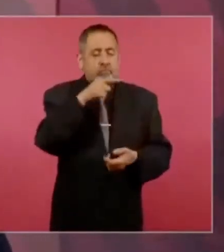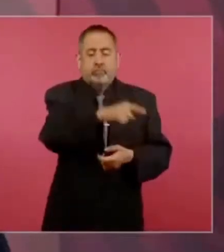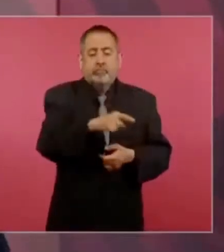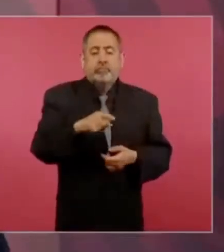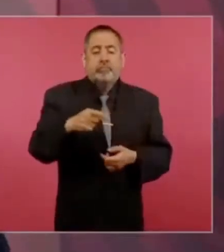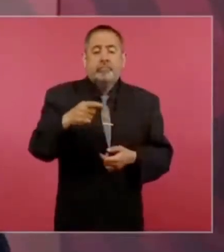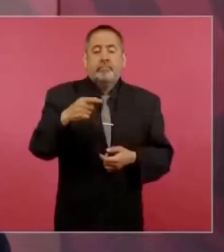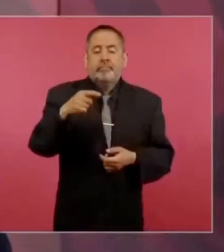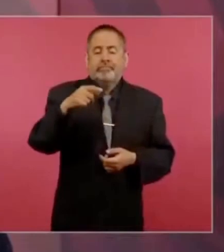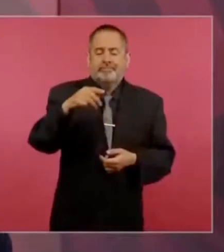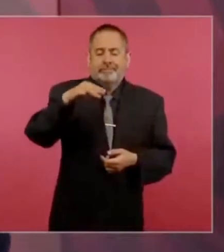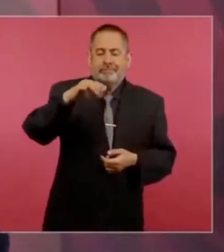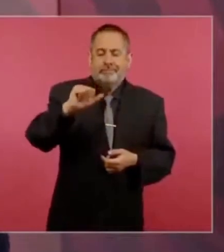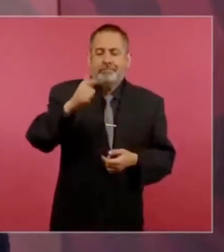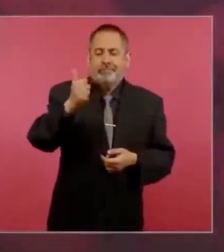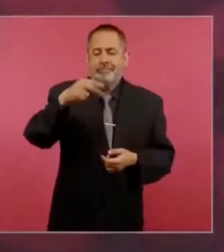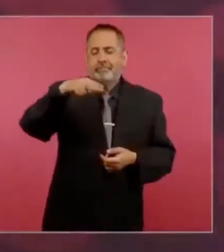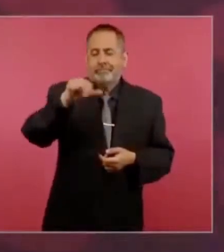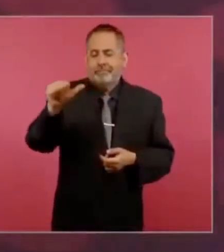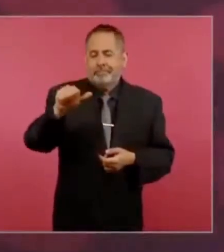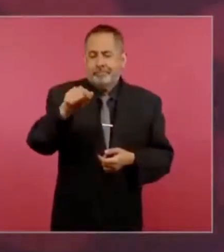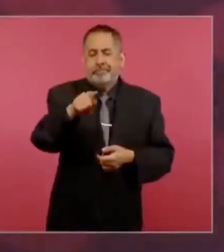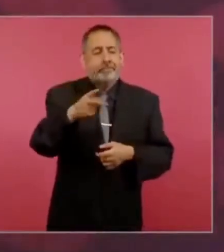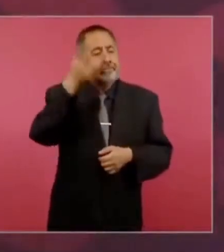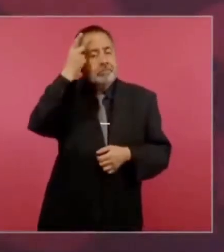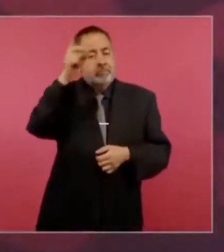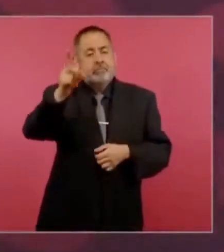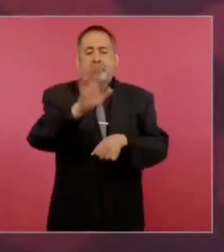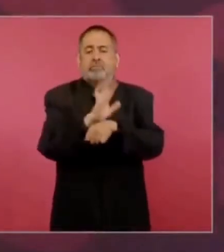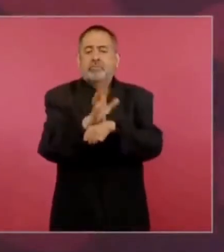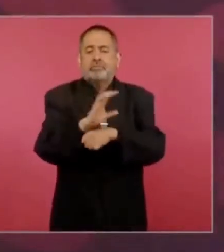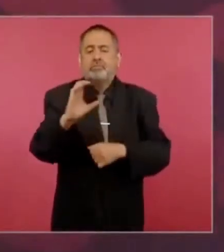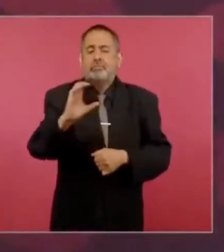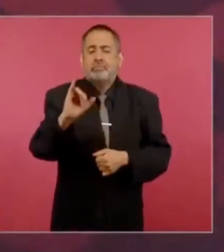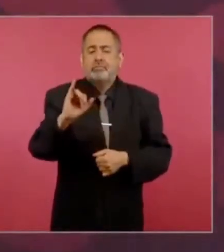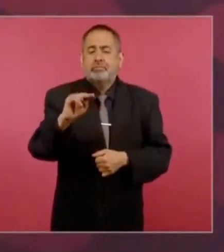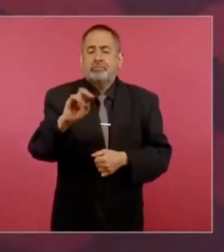la cadena Cinépolis, que también estaba metido en este grupo.